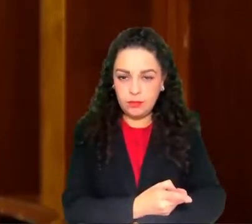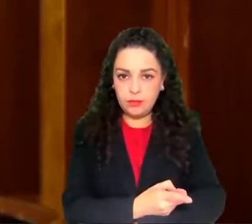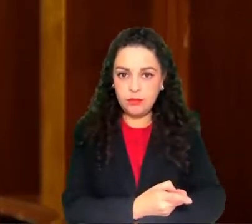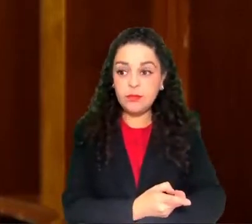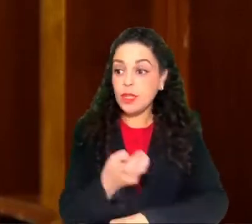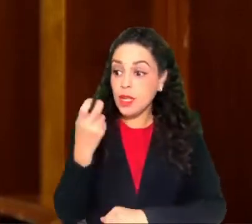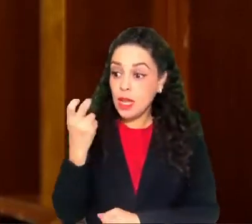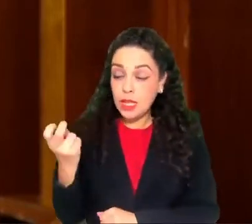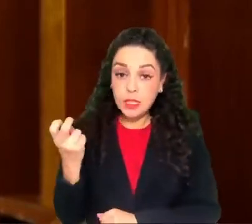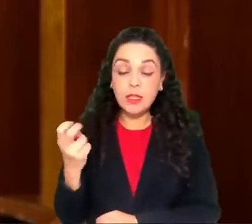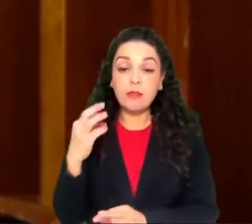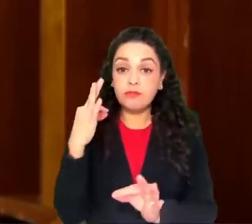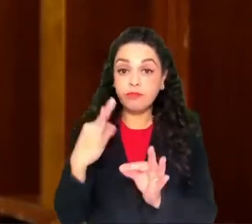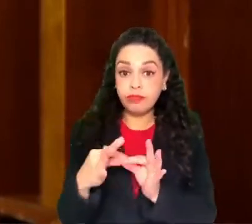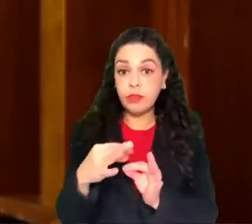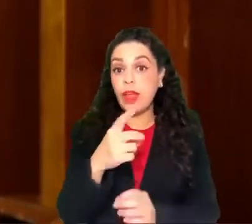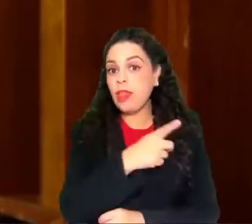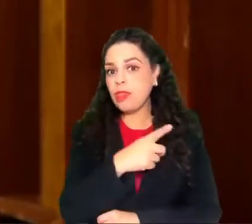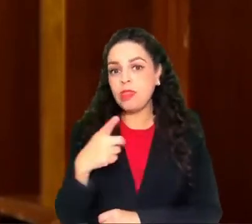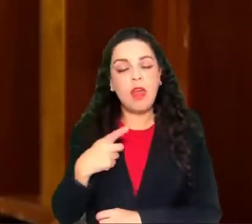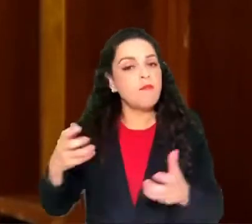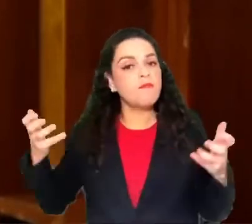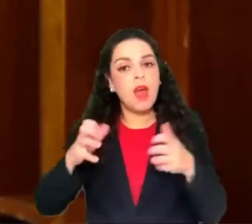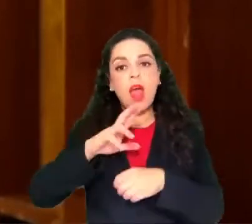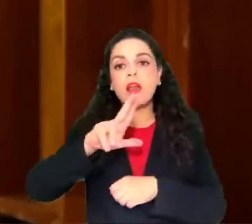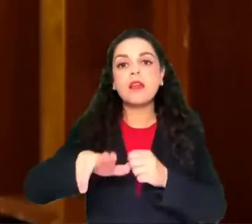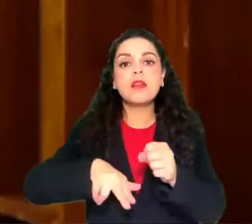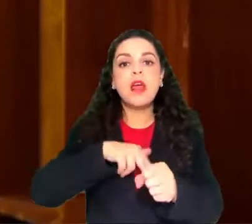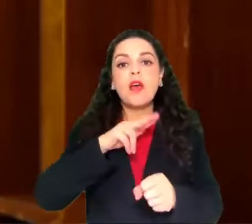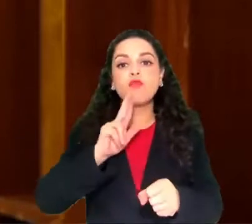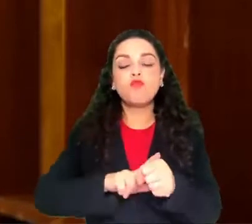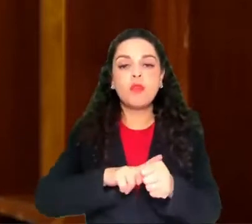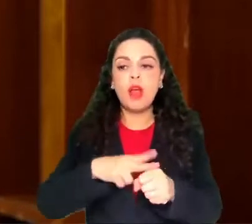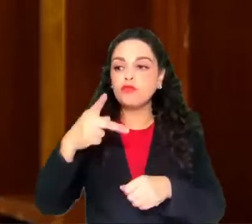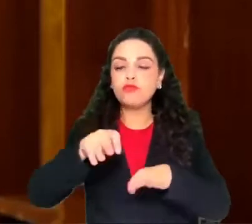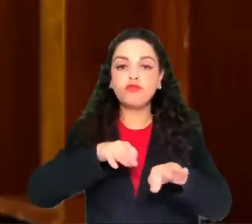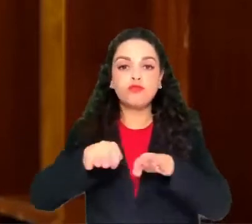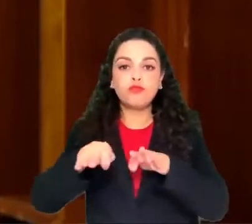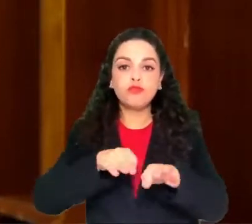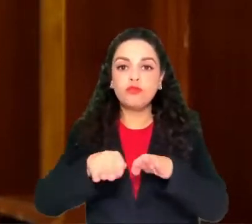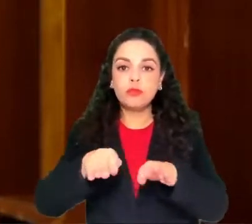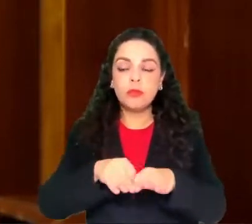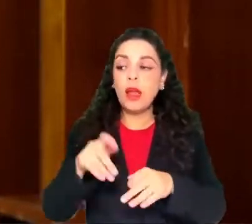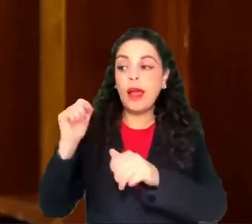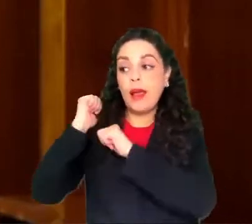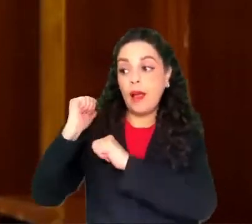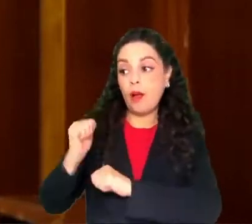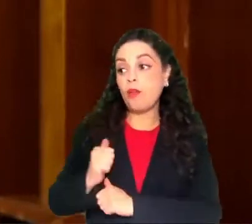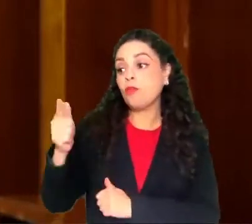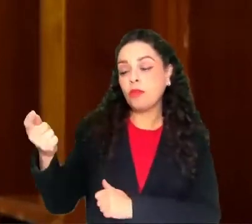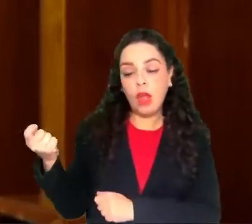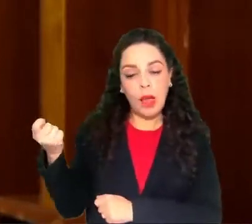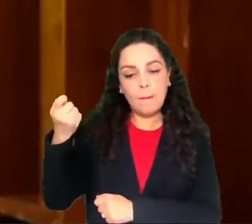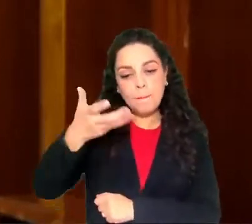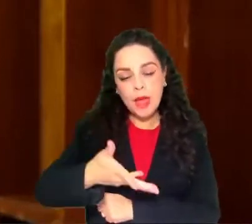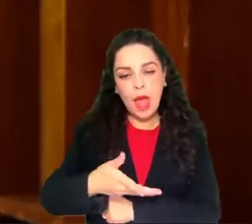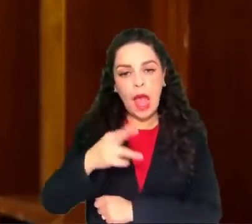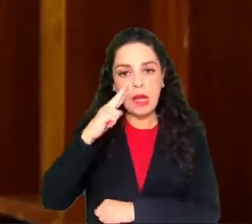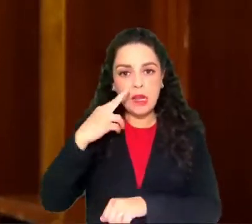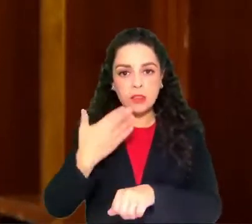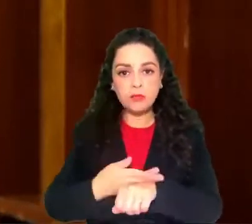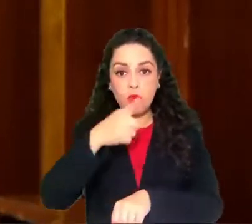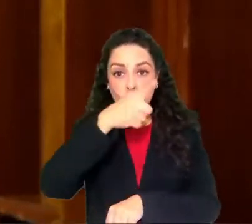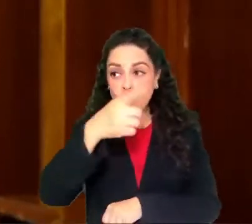darse naturalmente ante la misma autoridad que los nombra en virtud de lo anterior se propone vincular a los titulares de los